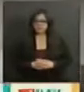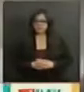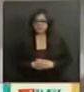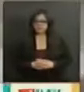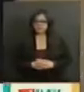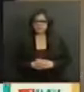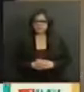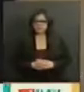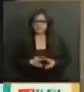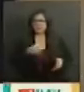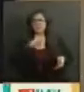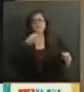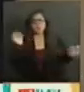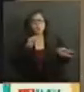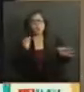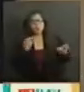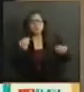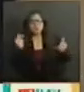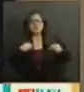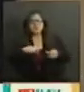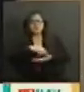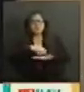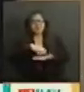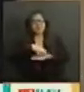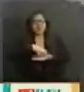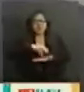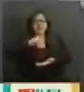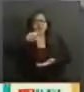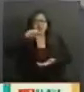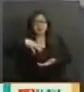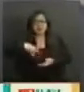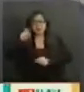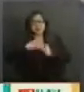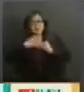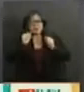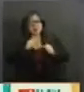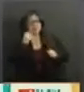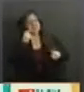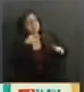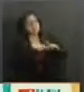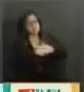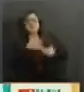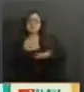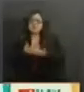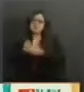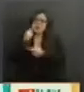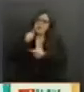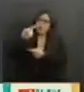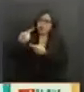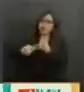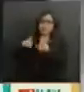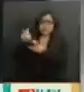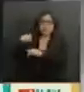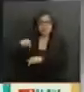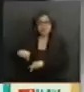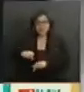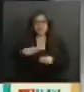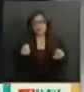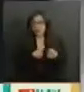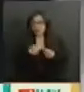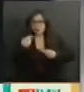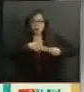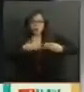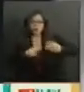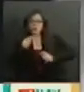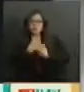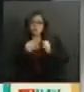Cuéntanos qué otras cosas están pasando en el GAM para quien viene a ver a Banksy pueda pensar en decir, voy a aprovechar de ver esto o ver lo otro. O sea, tenemos mucha alternativa. La